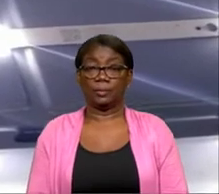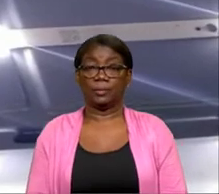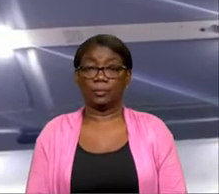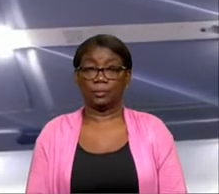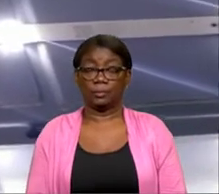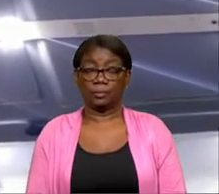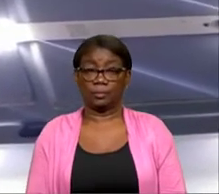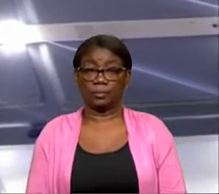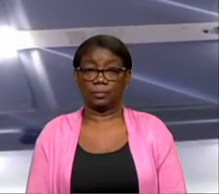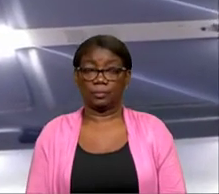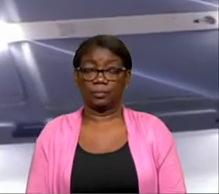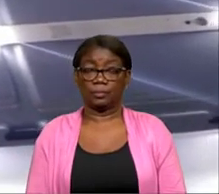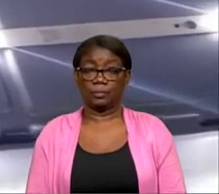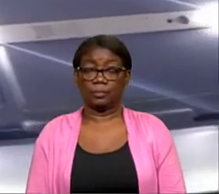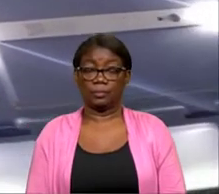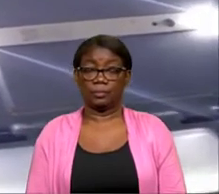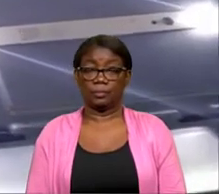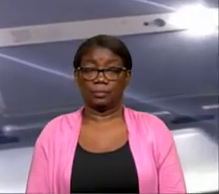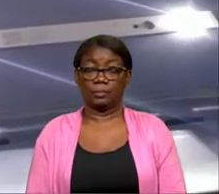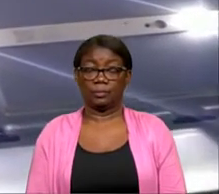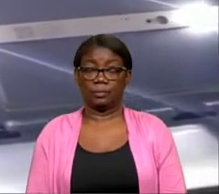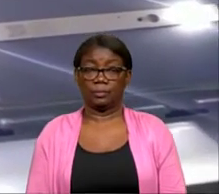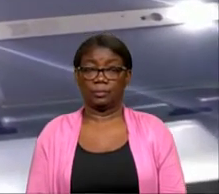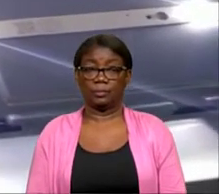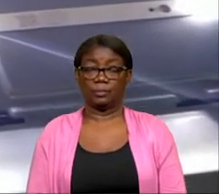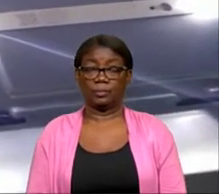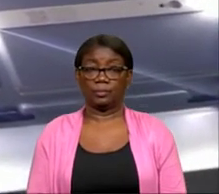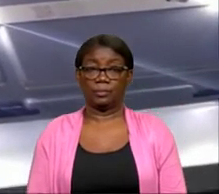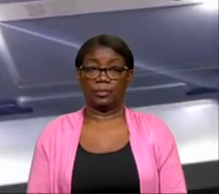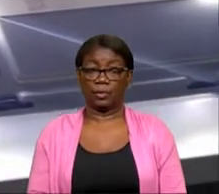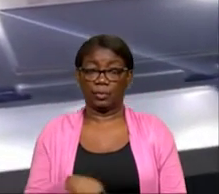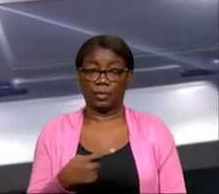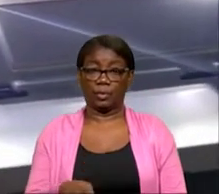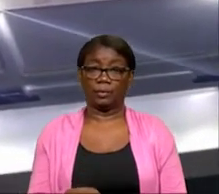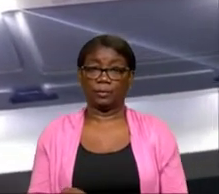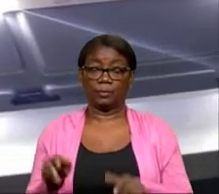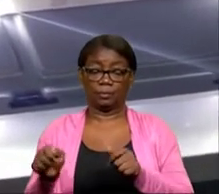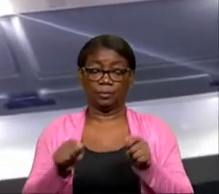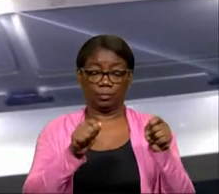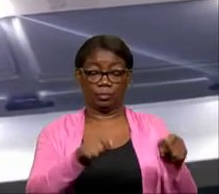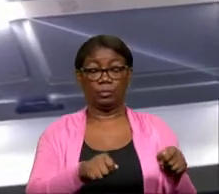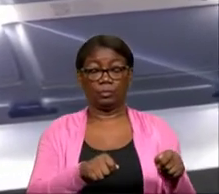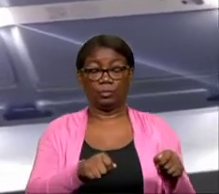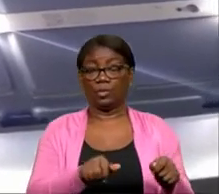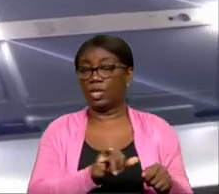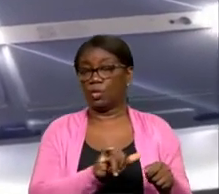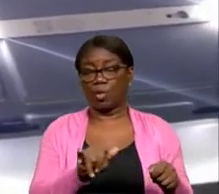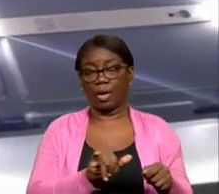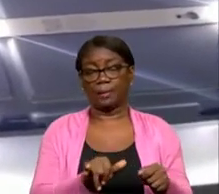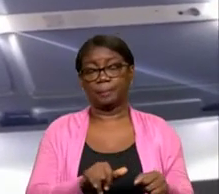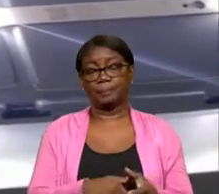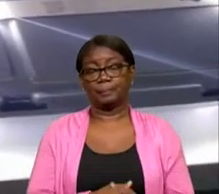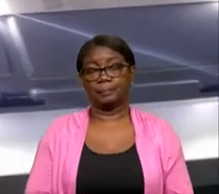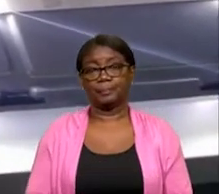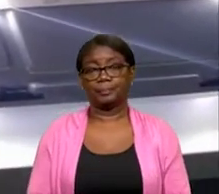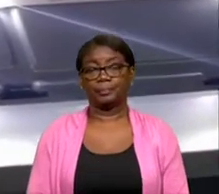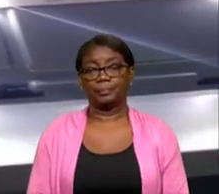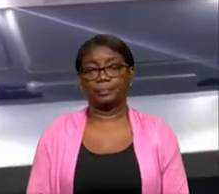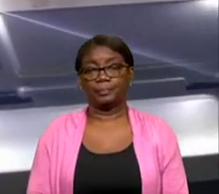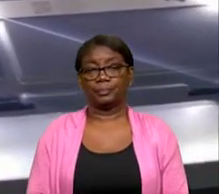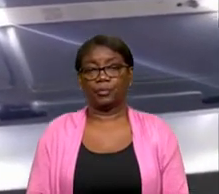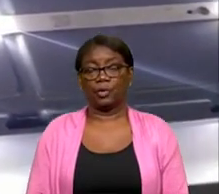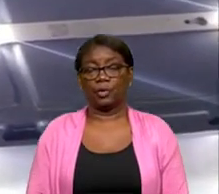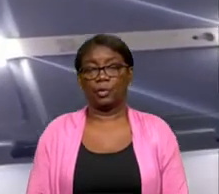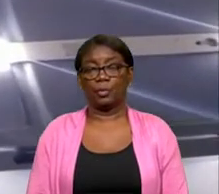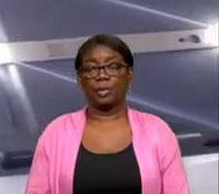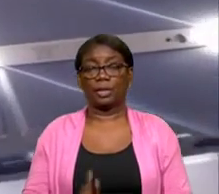equipo. Ahora vamos a hacer el proceso de armado, que prácticamente lo mismo que hicimos para desarmar, y como resultado ya